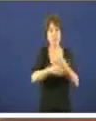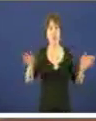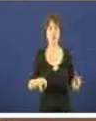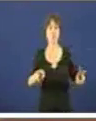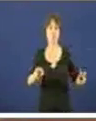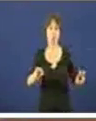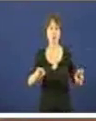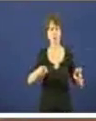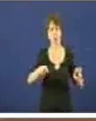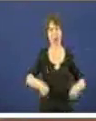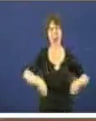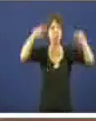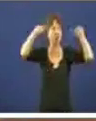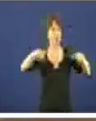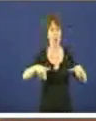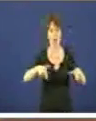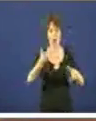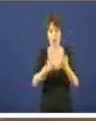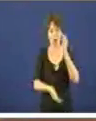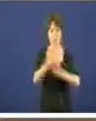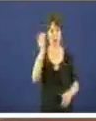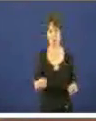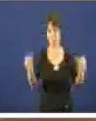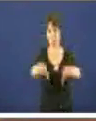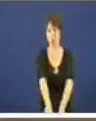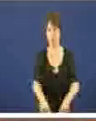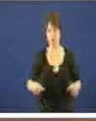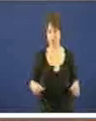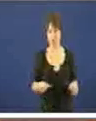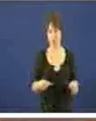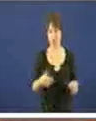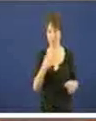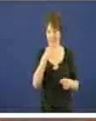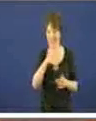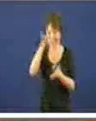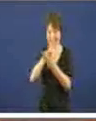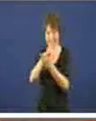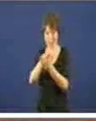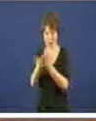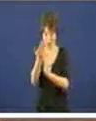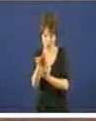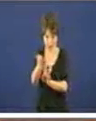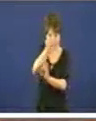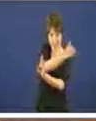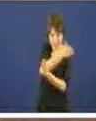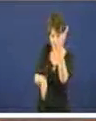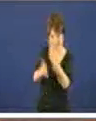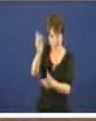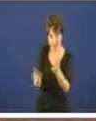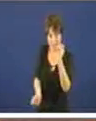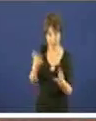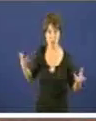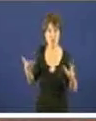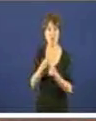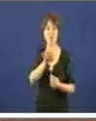edificio suntuario. Un novo edificio suntuario. O día antes, por certo, de partir para México en compañía do